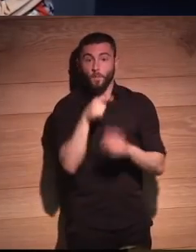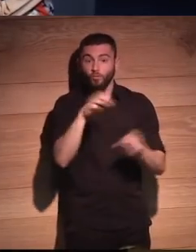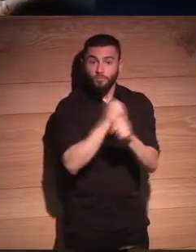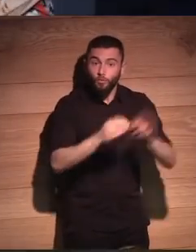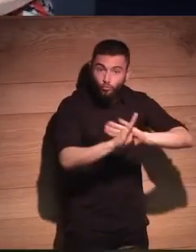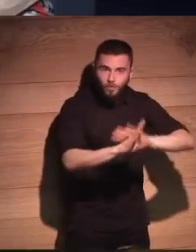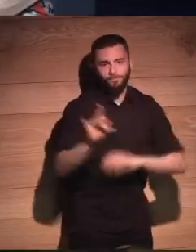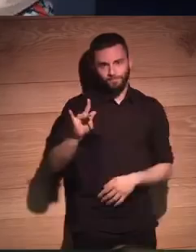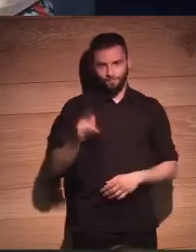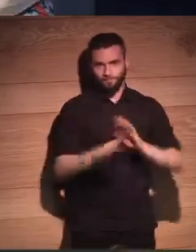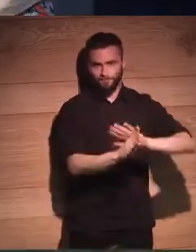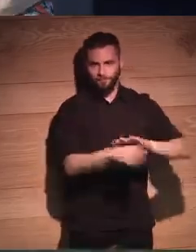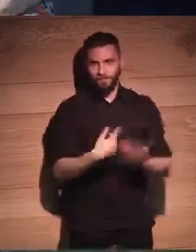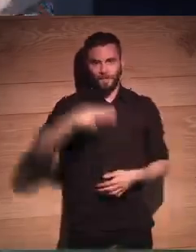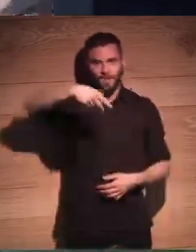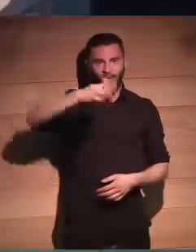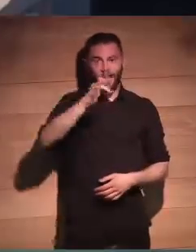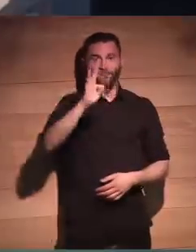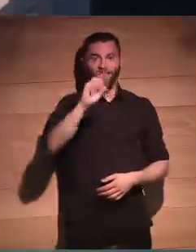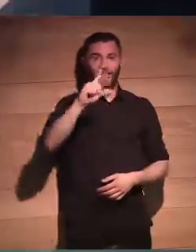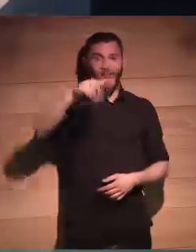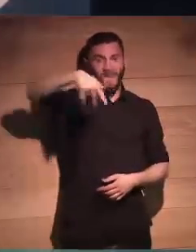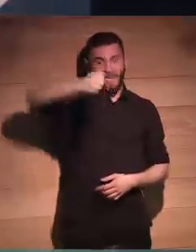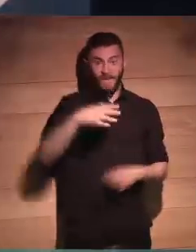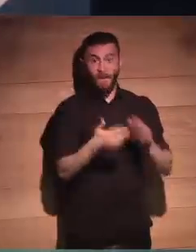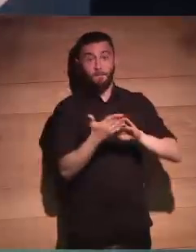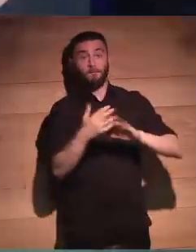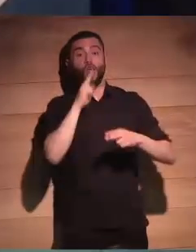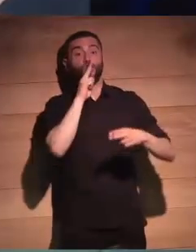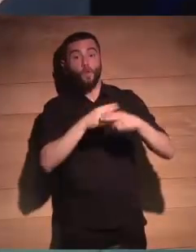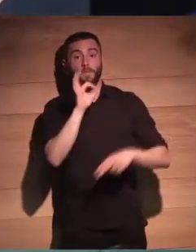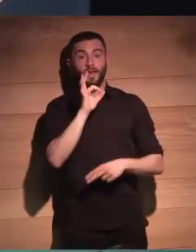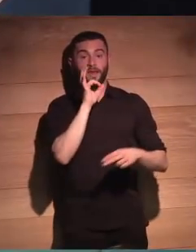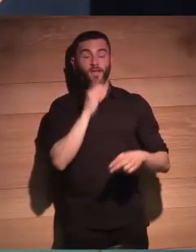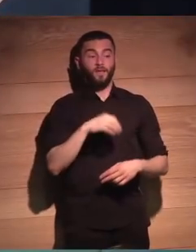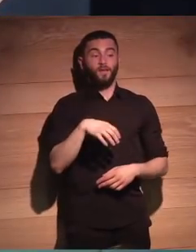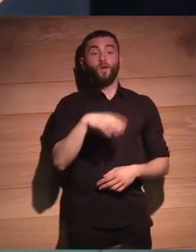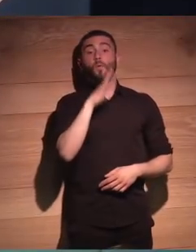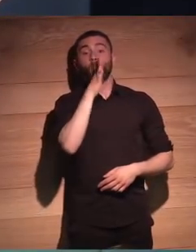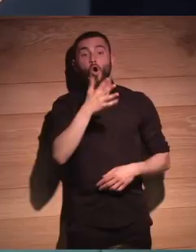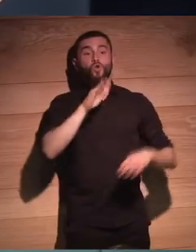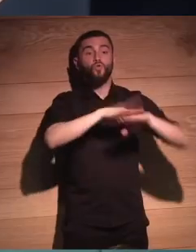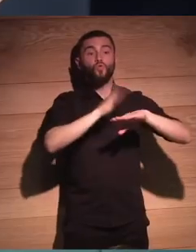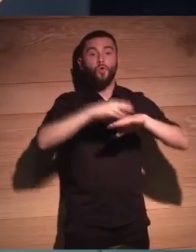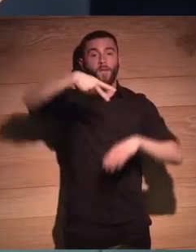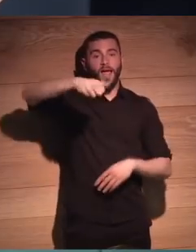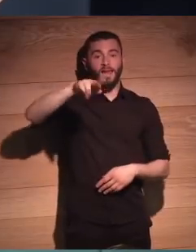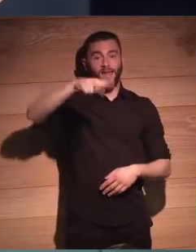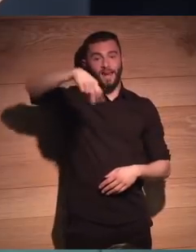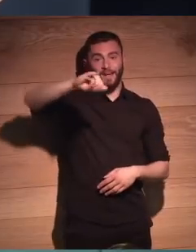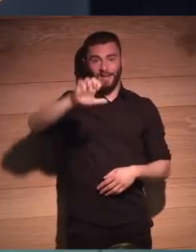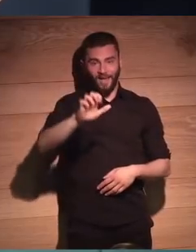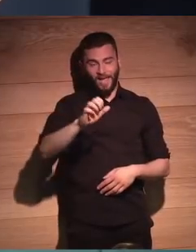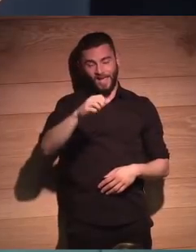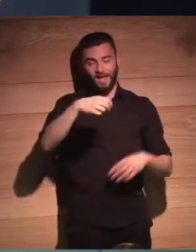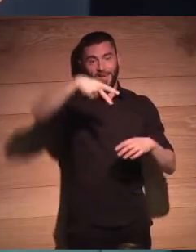muy bien, perfecto. Ibas a llamarte Naftalina. Madre mía, sí. Por sí, Narnia, pero sí. hubo una confusión y entonces acabaste llamándote por Span, que